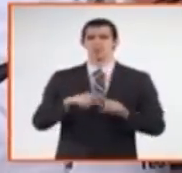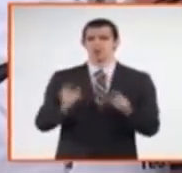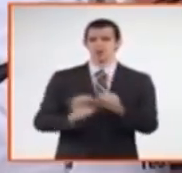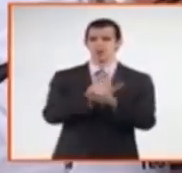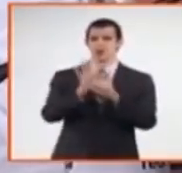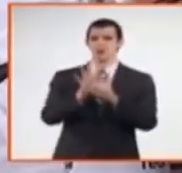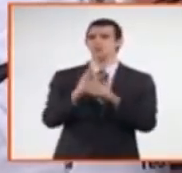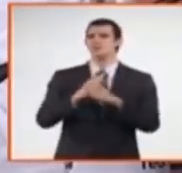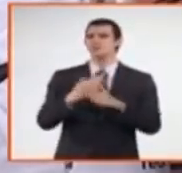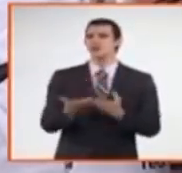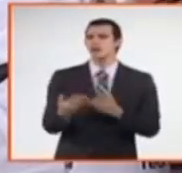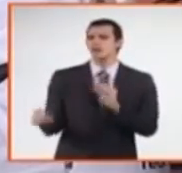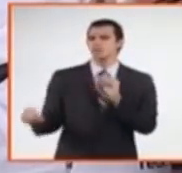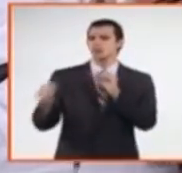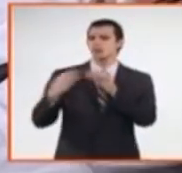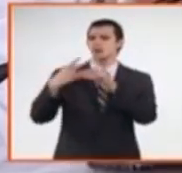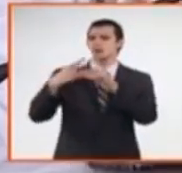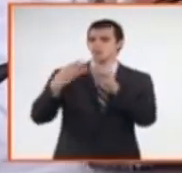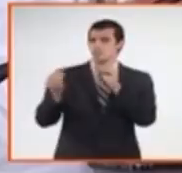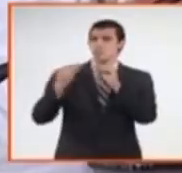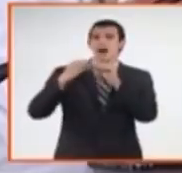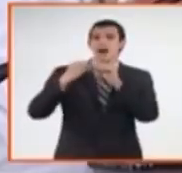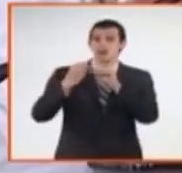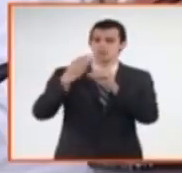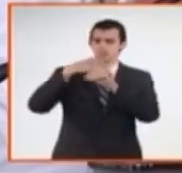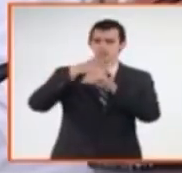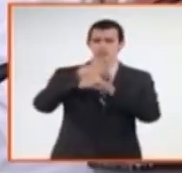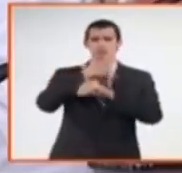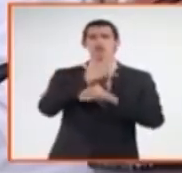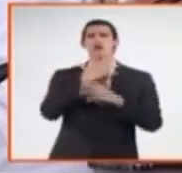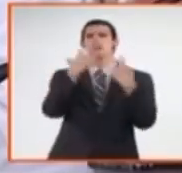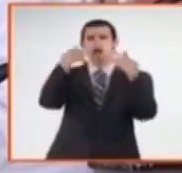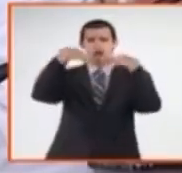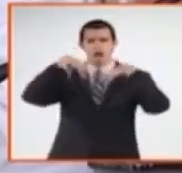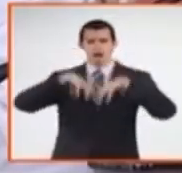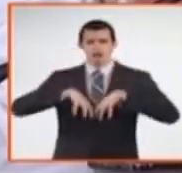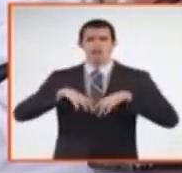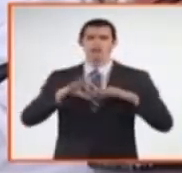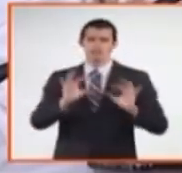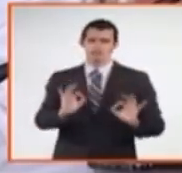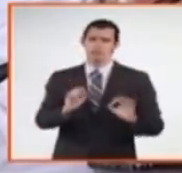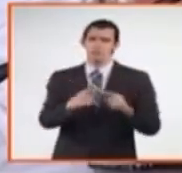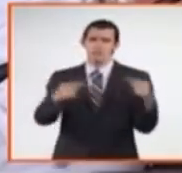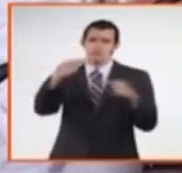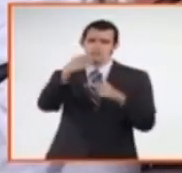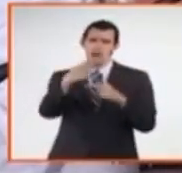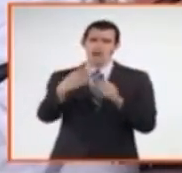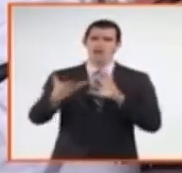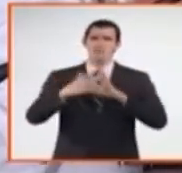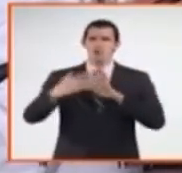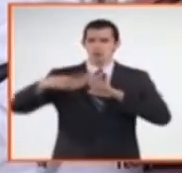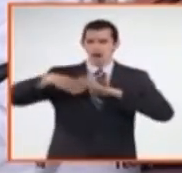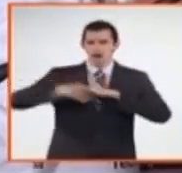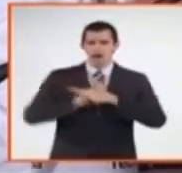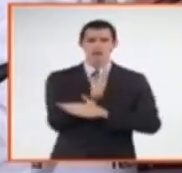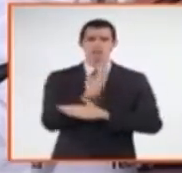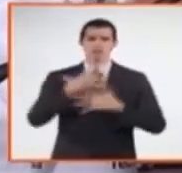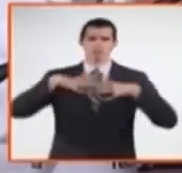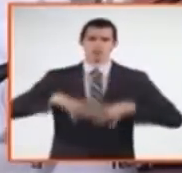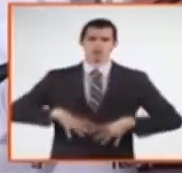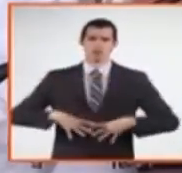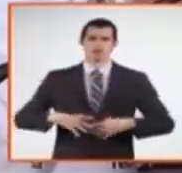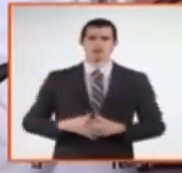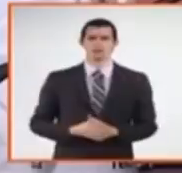bueno en lo que estamos pensando y pudiera realmente incluso pensamos que pudiera ser realmente tener un resultado significativo